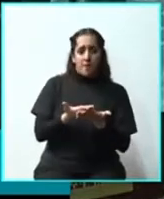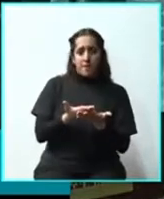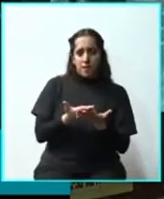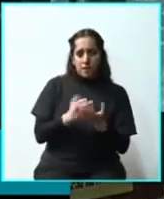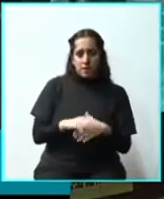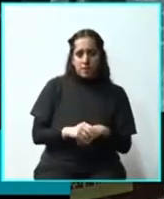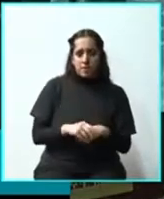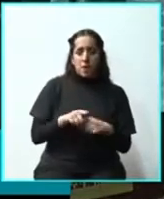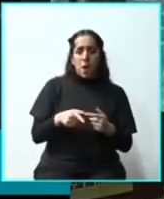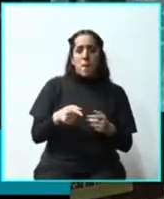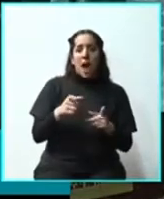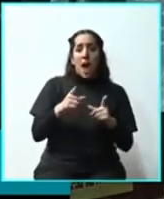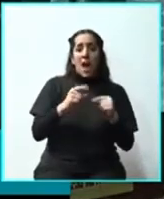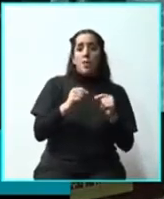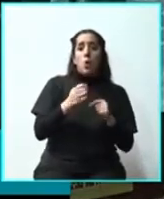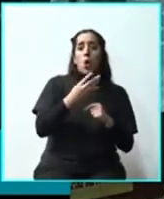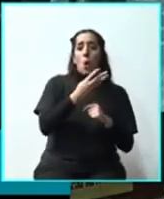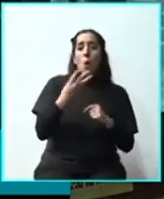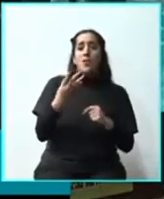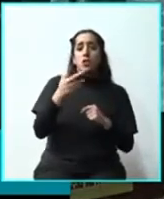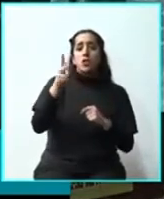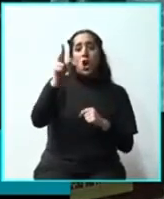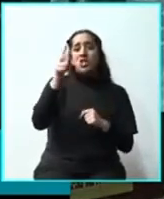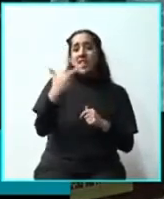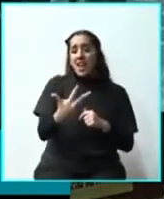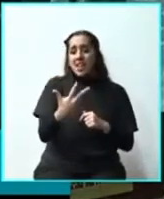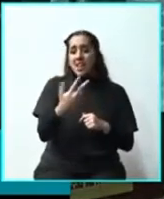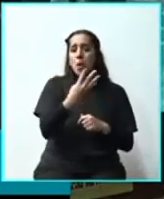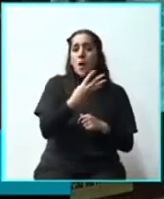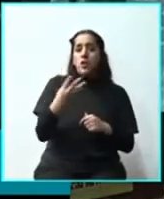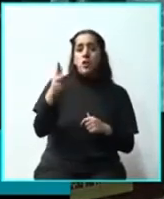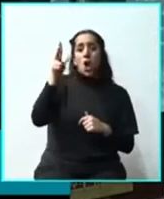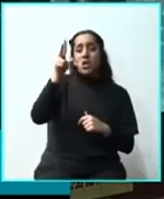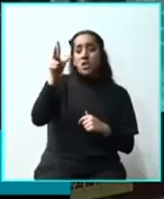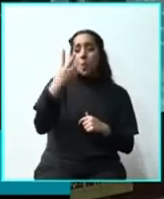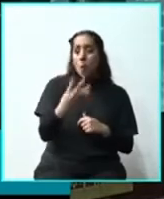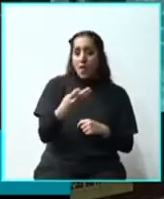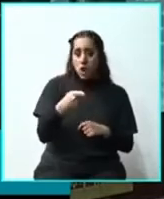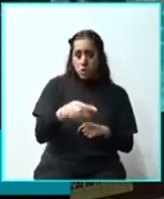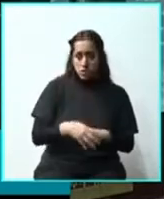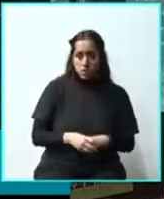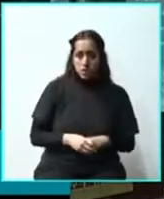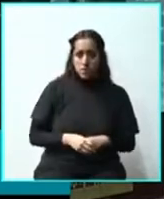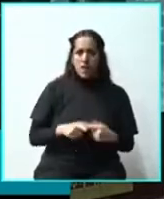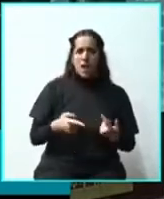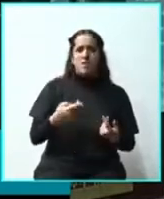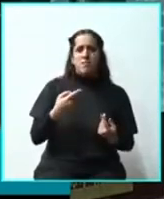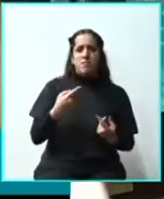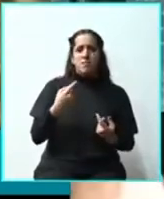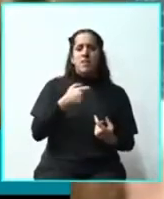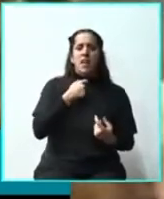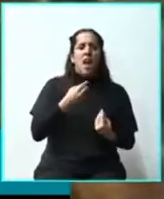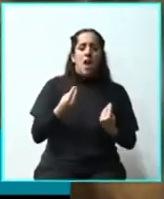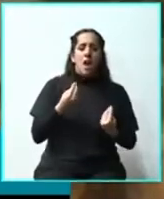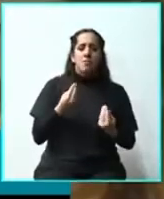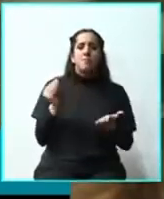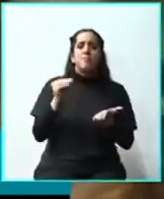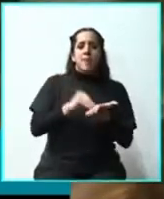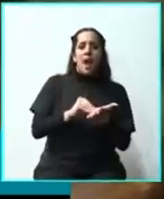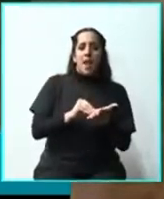para los artículos 483 y 484 se busca